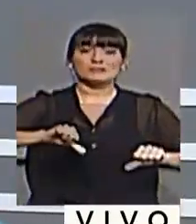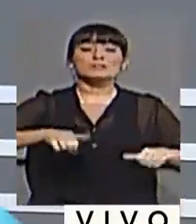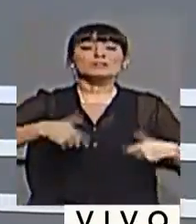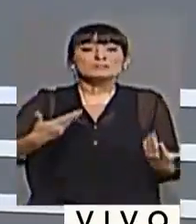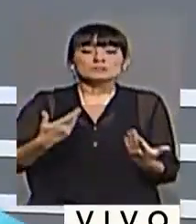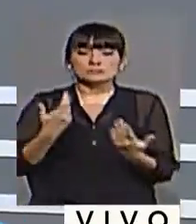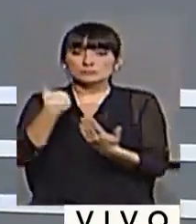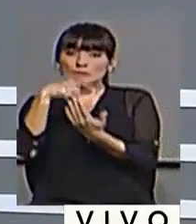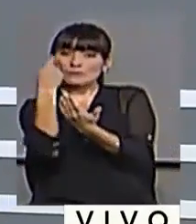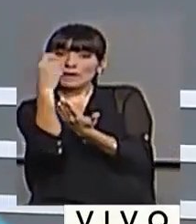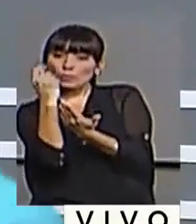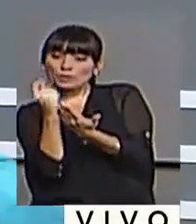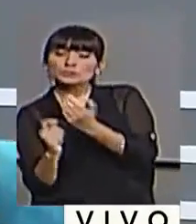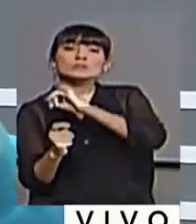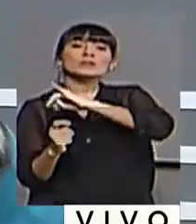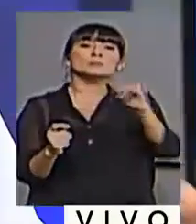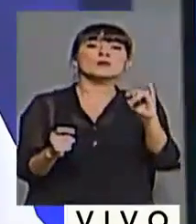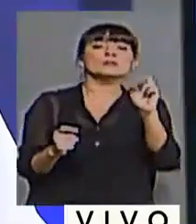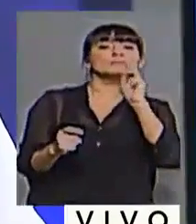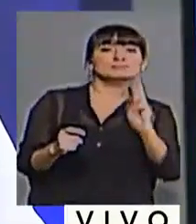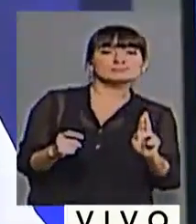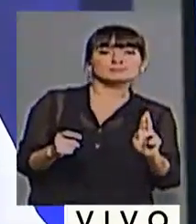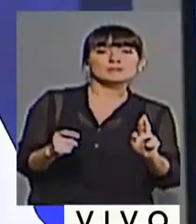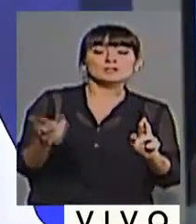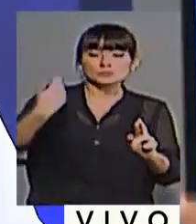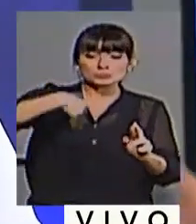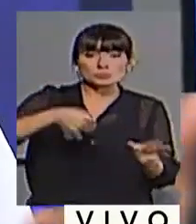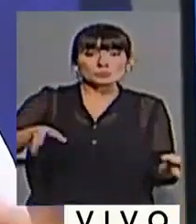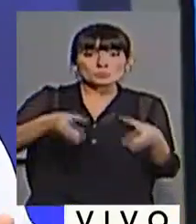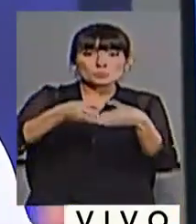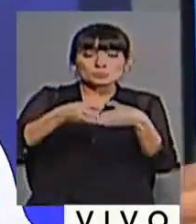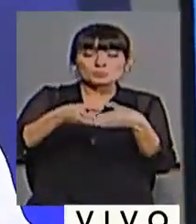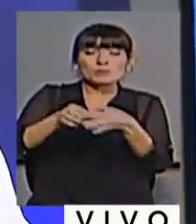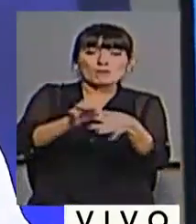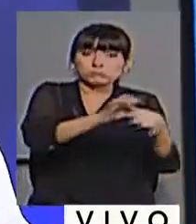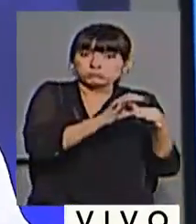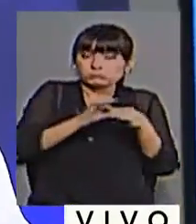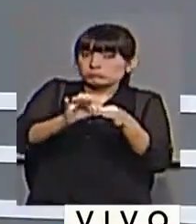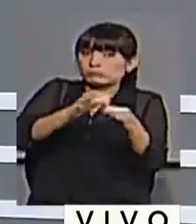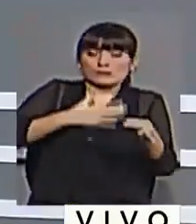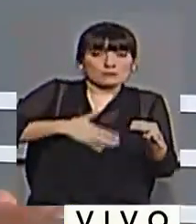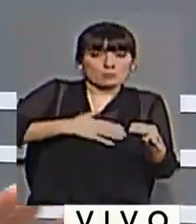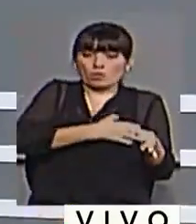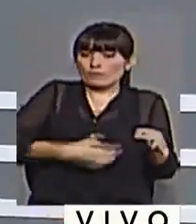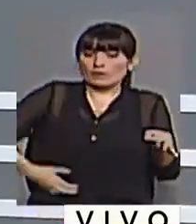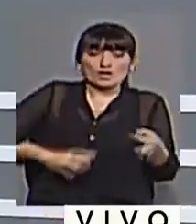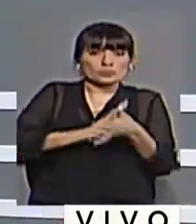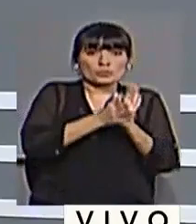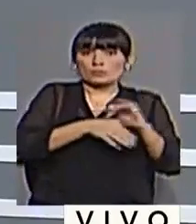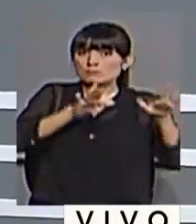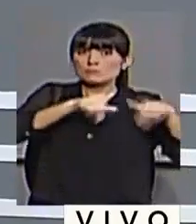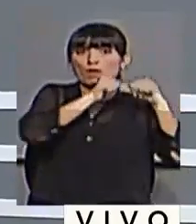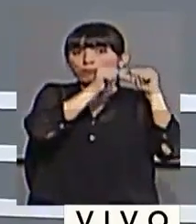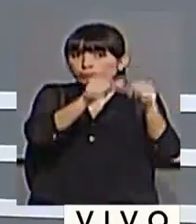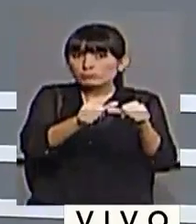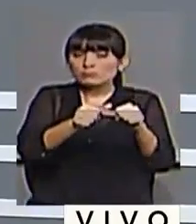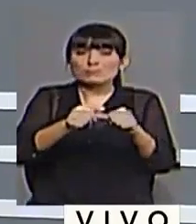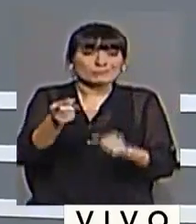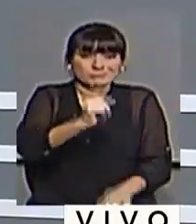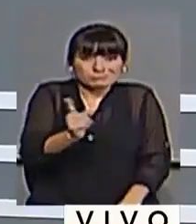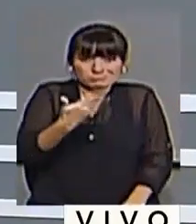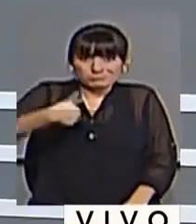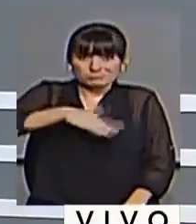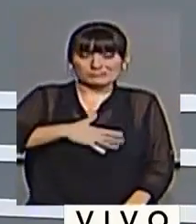se supone que somos una coalición, que estamos gobernando, que queremos mantener todo igual, me dicen. Nosotros decimos no, hay que cambiar cuestiones. Por ejemplo,